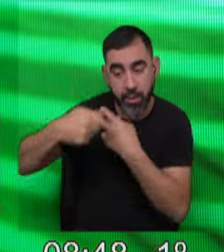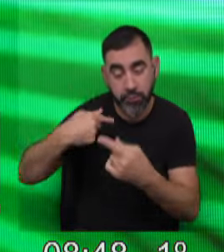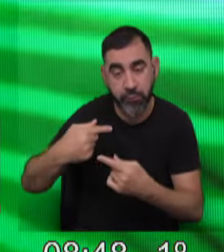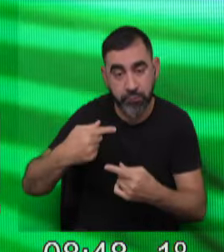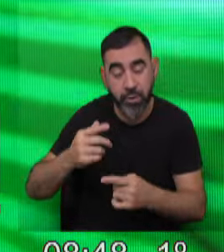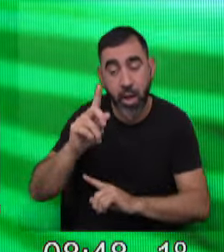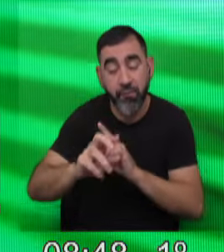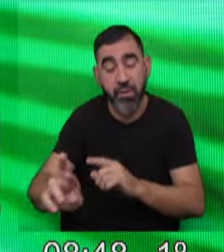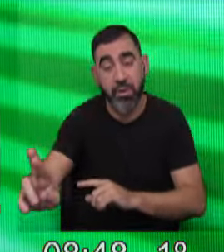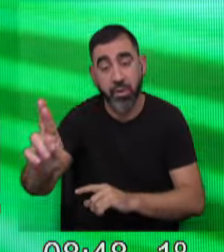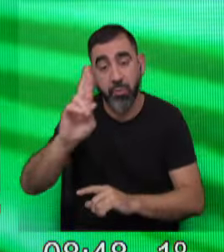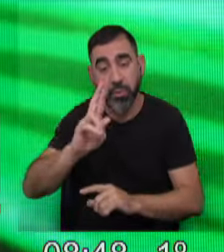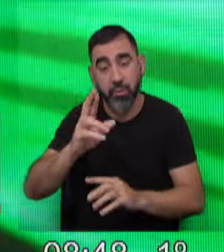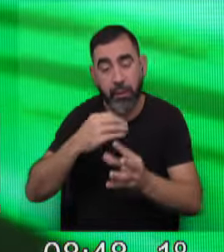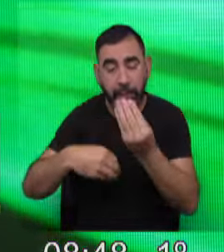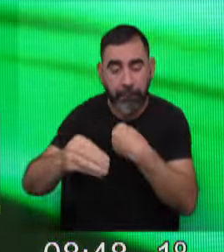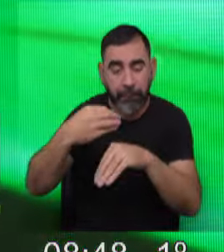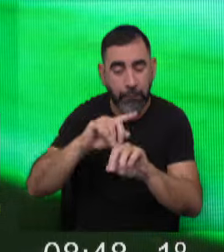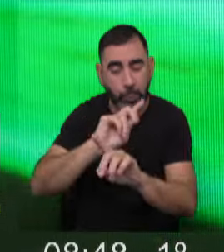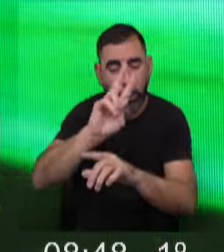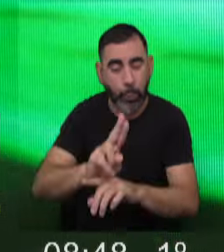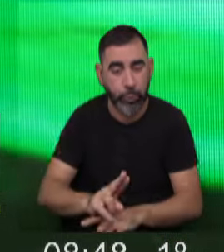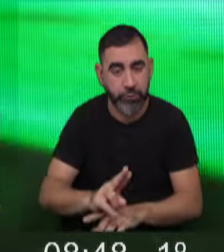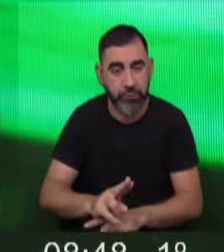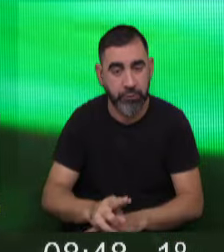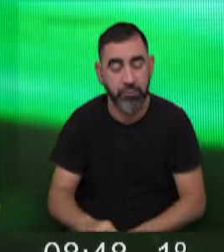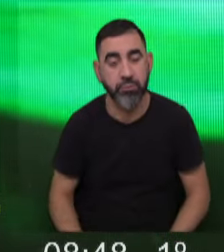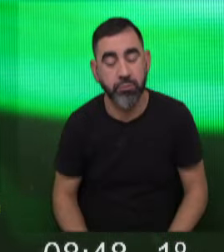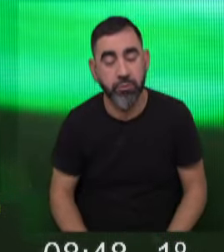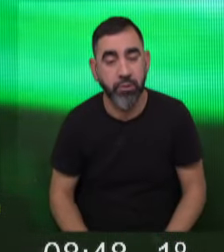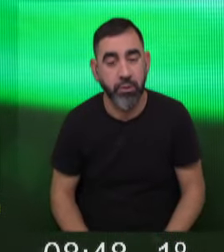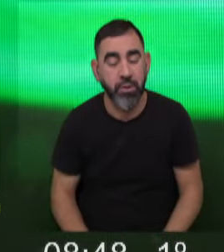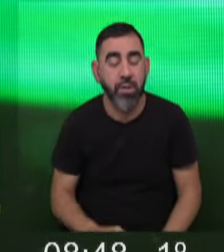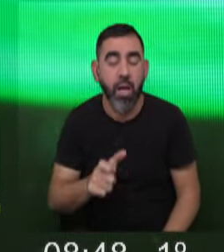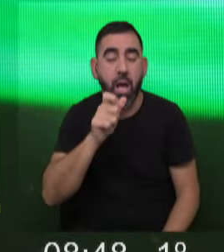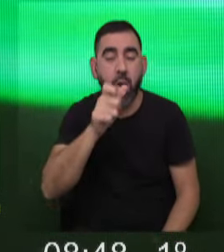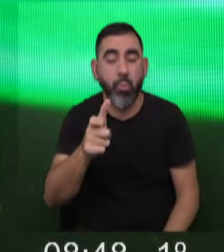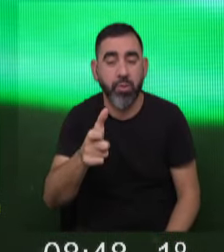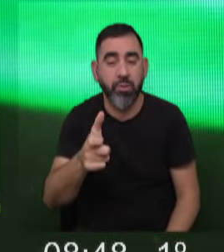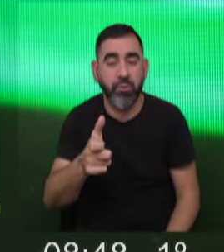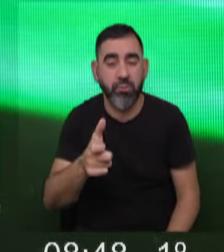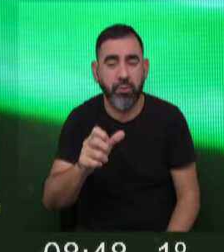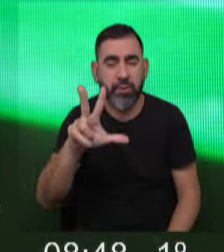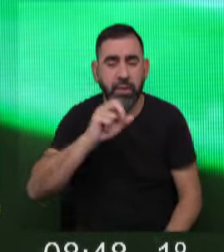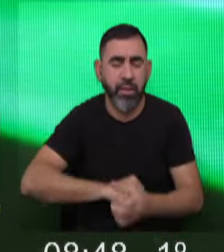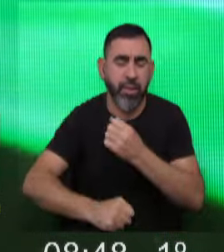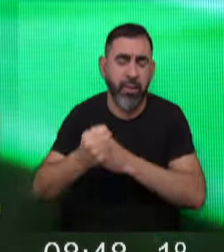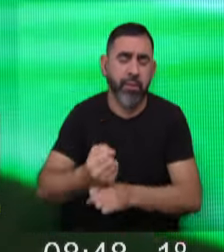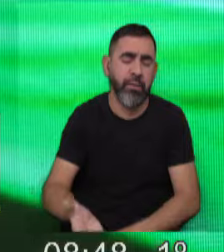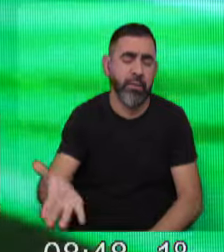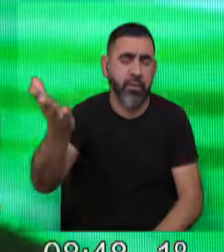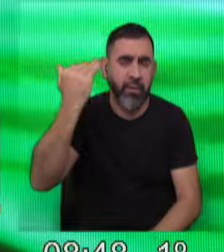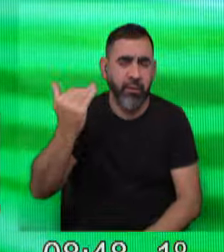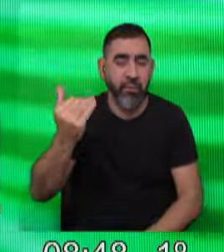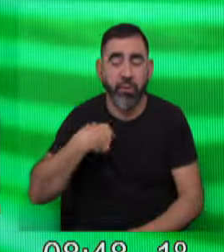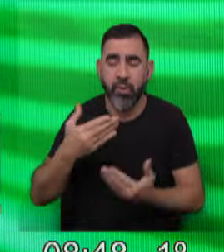con respuestas que en realidad justifican la no utilización justamente con argumentos que eran de hace 30 años, capaz, no sé más, decían,